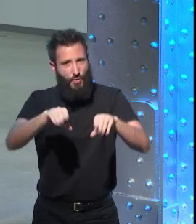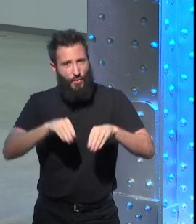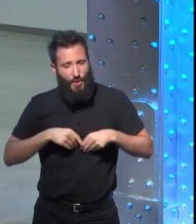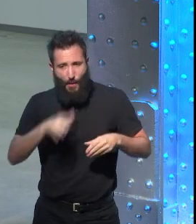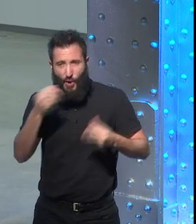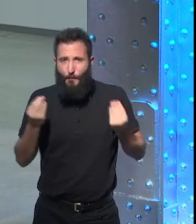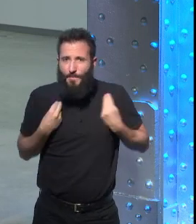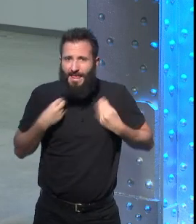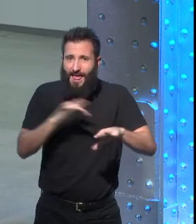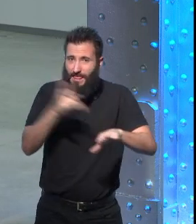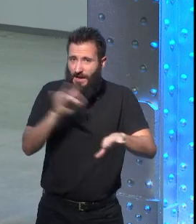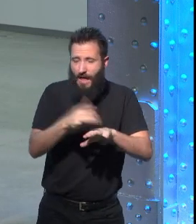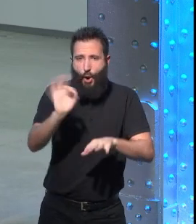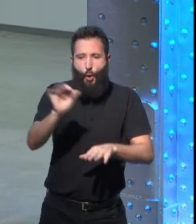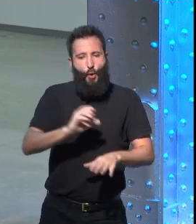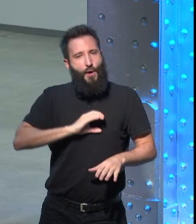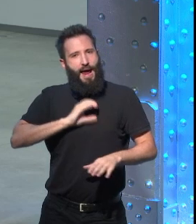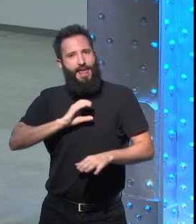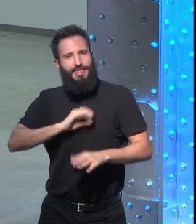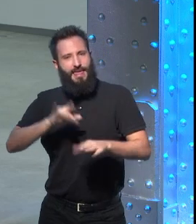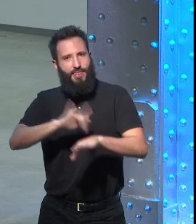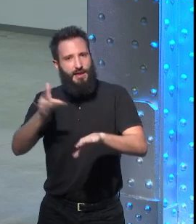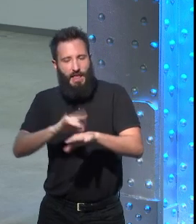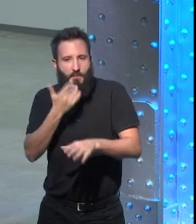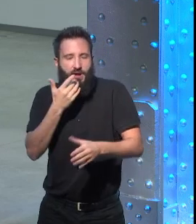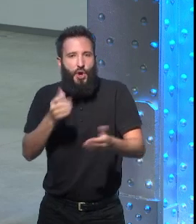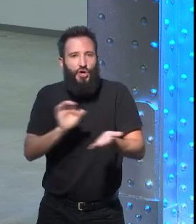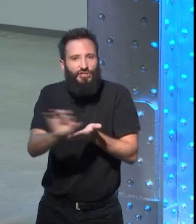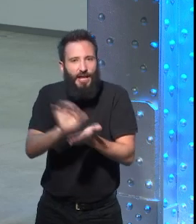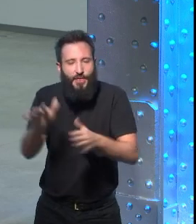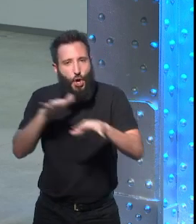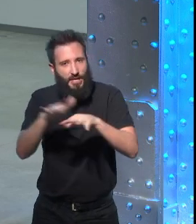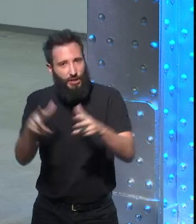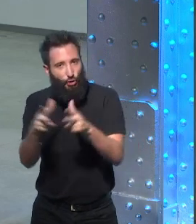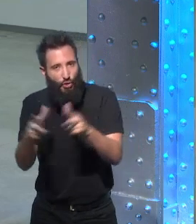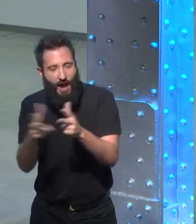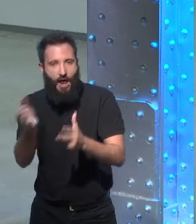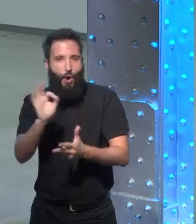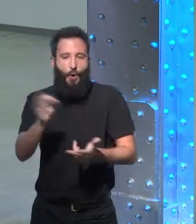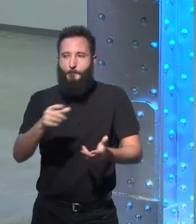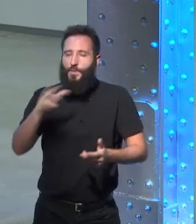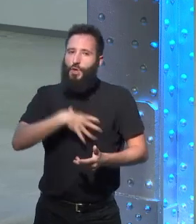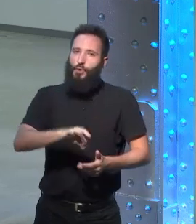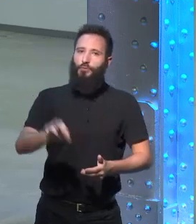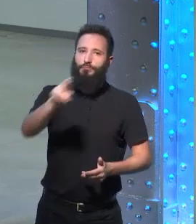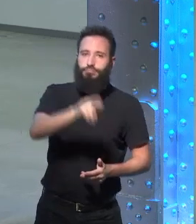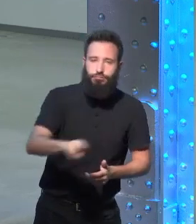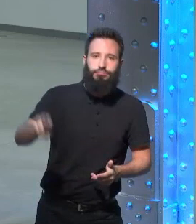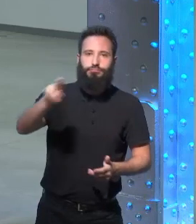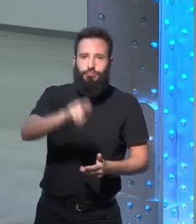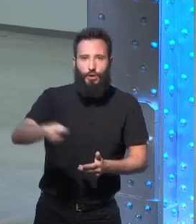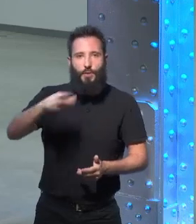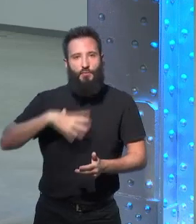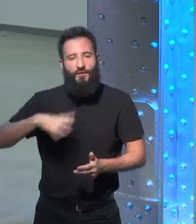vida digital, ¿no? Su identidad digital, en sus servicios de redes sociales. Les podremos decir 1001 vez que no dejen